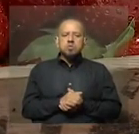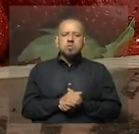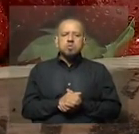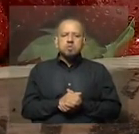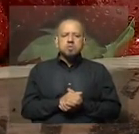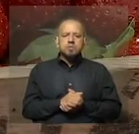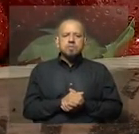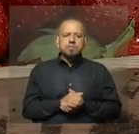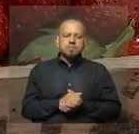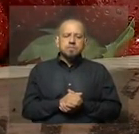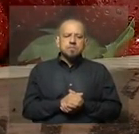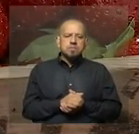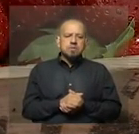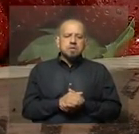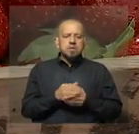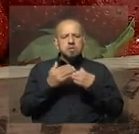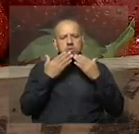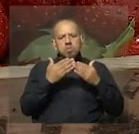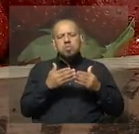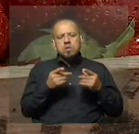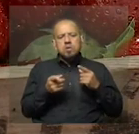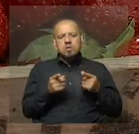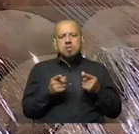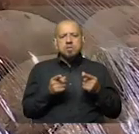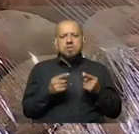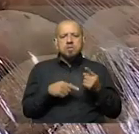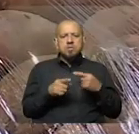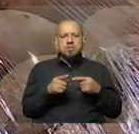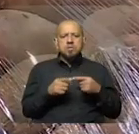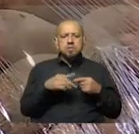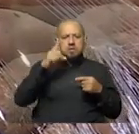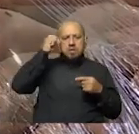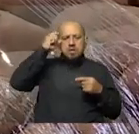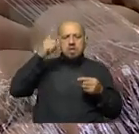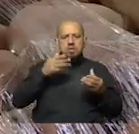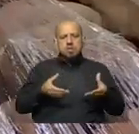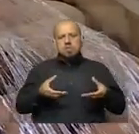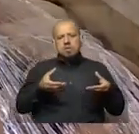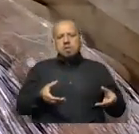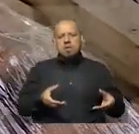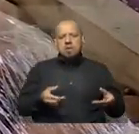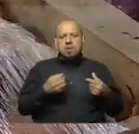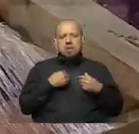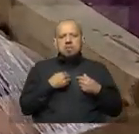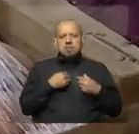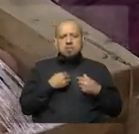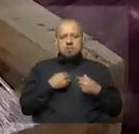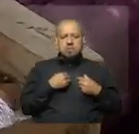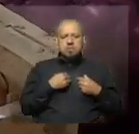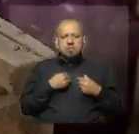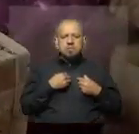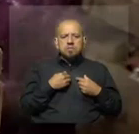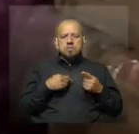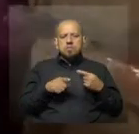a lo básico, capaz, pero es como el concepto de canasta inteligente, porque Yo soy muy de volver, viste, a mí me gusta